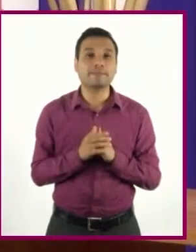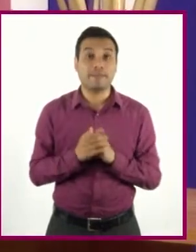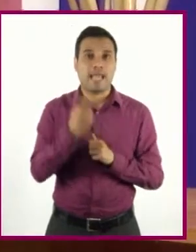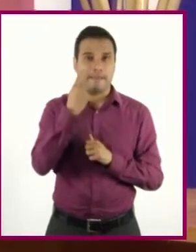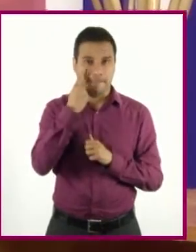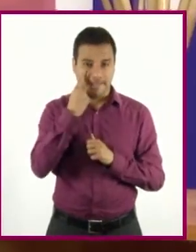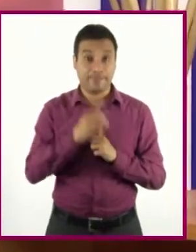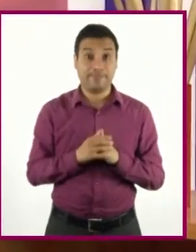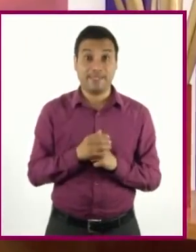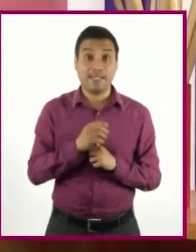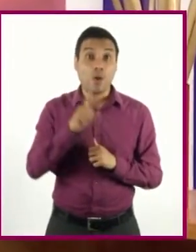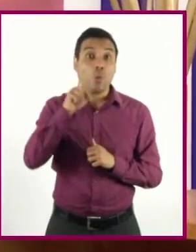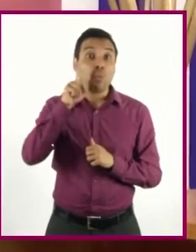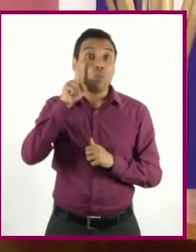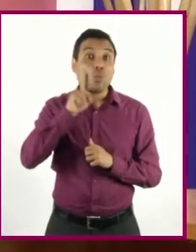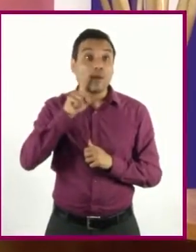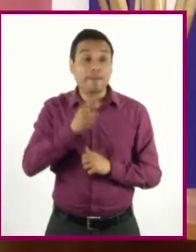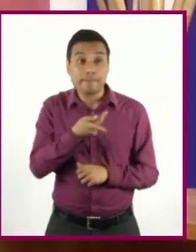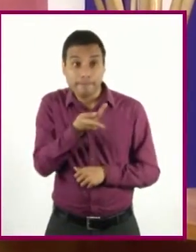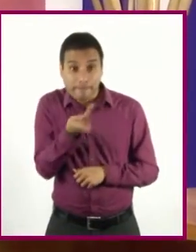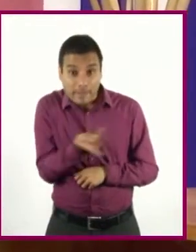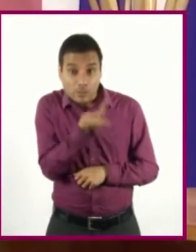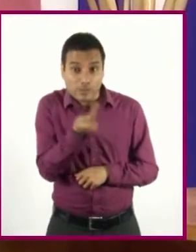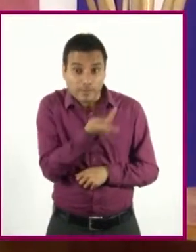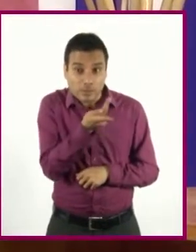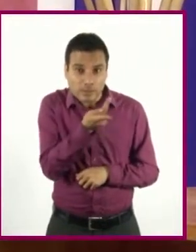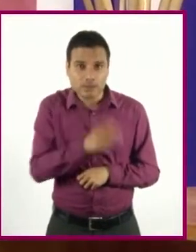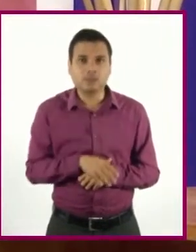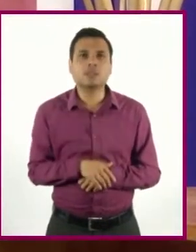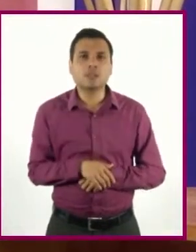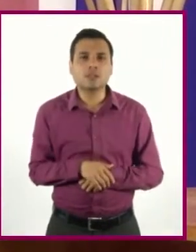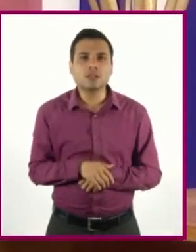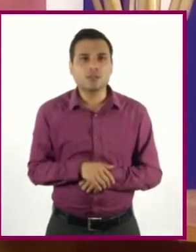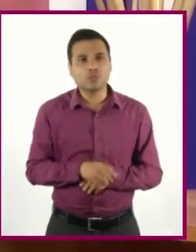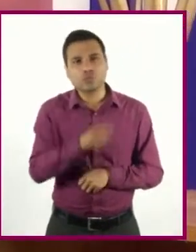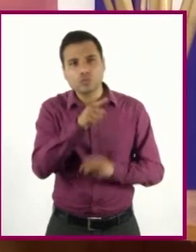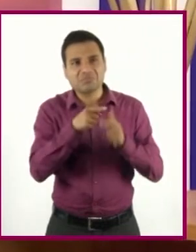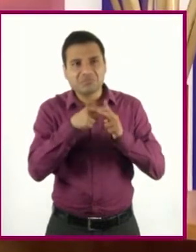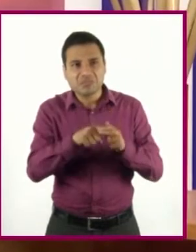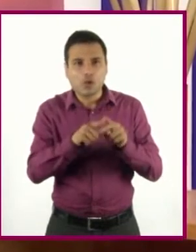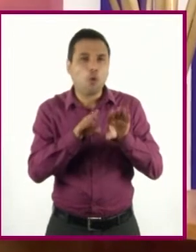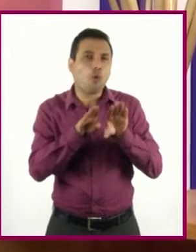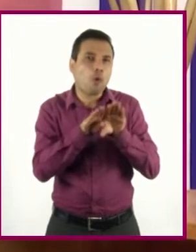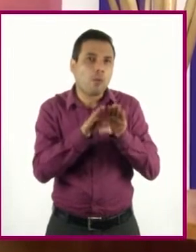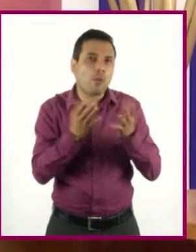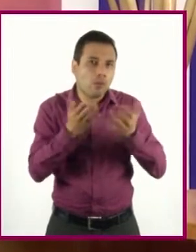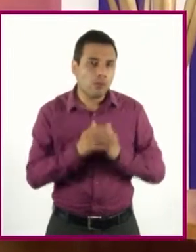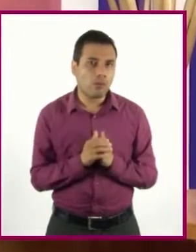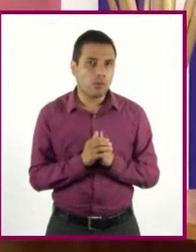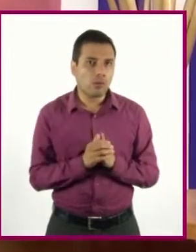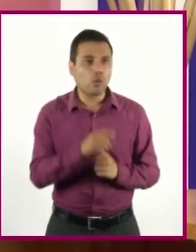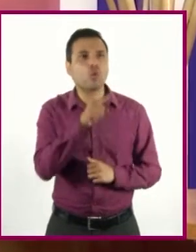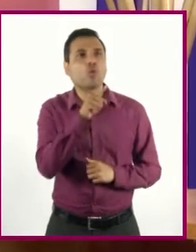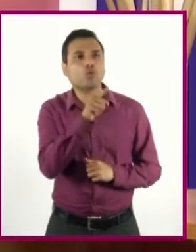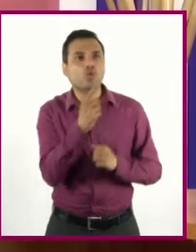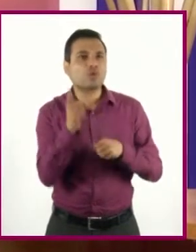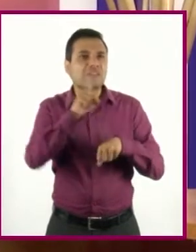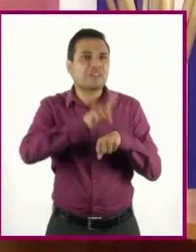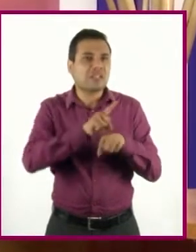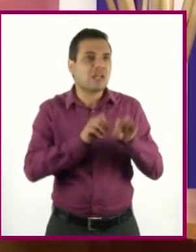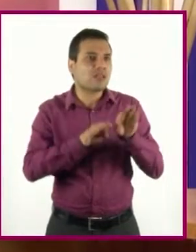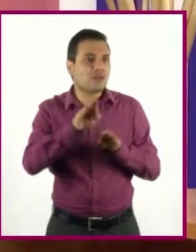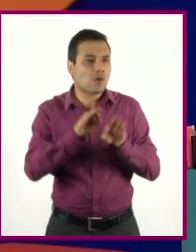Porque la entrevistadora hacía preguntas que iban orientadas a eso, como cómo se inició en la profesión, cómo es un día típico